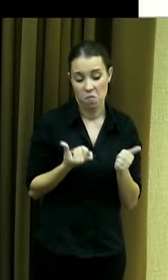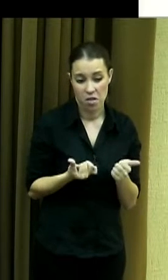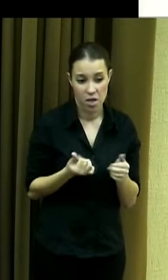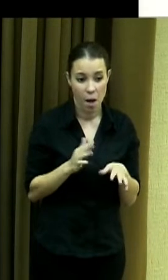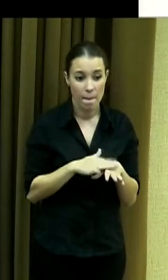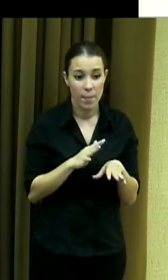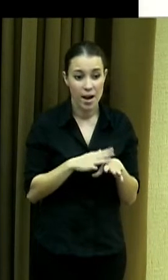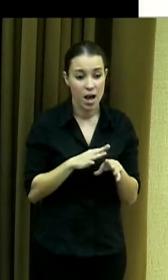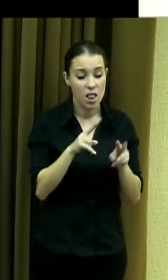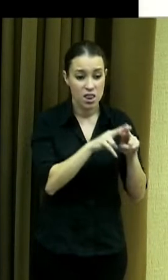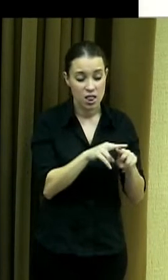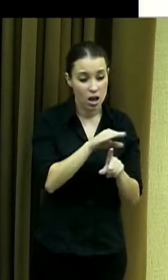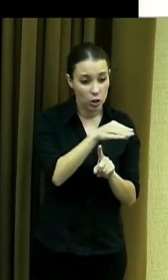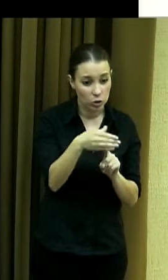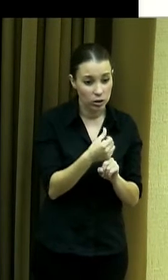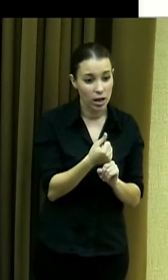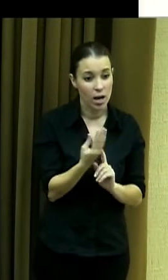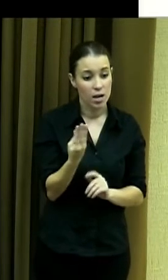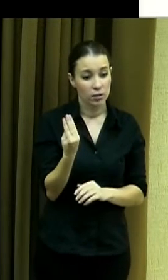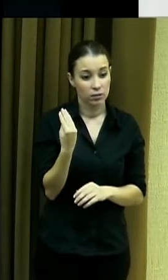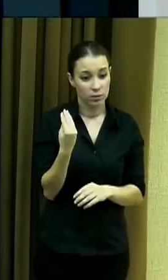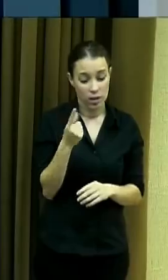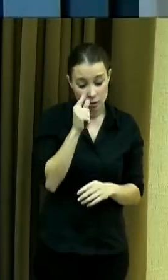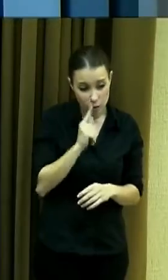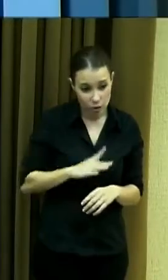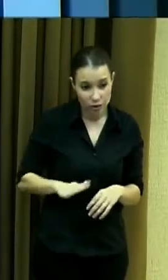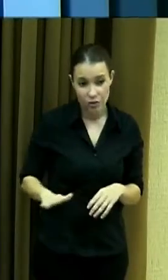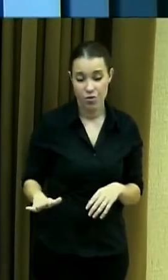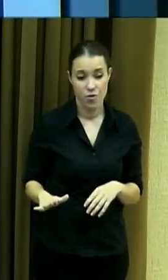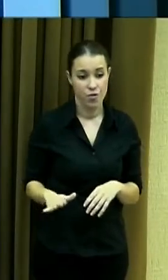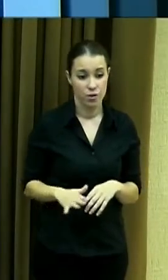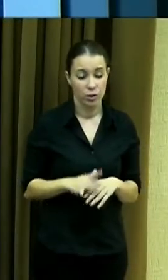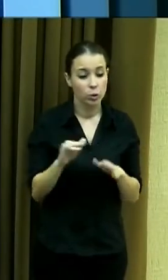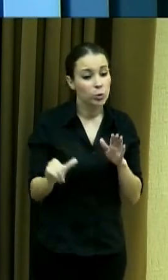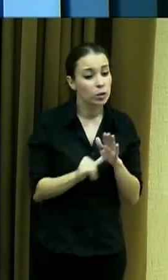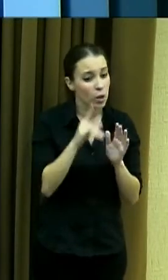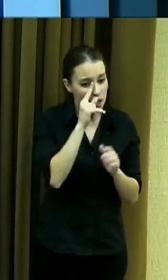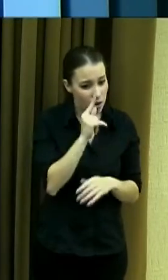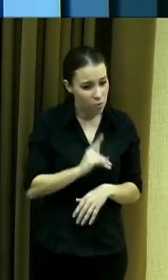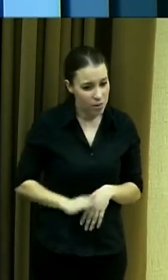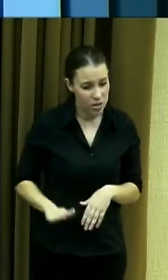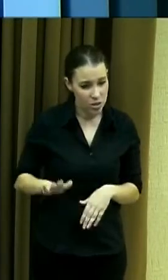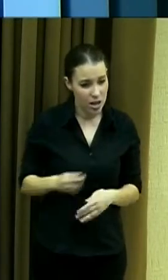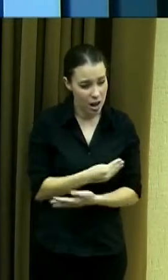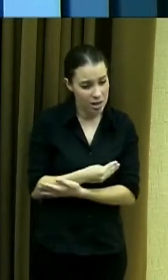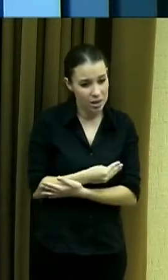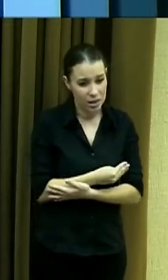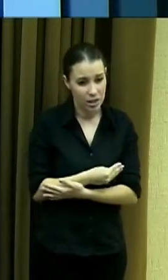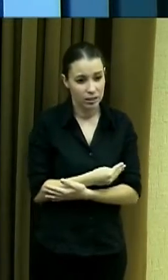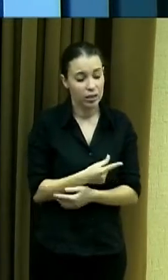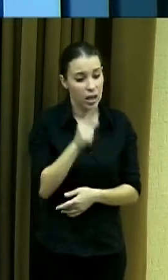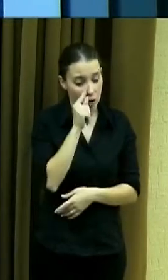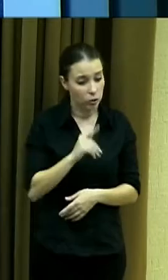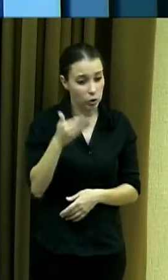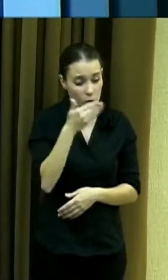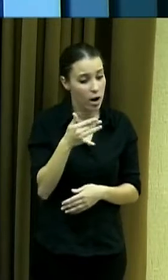o para diagnosticar a estos pequeños, sobre todo a los niños más pequeños, a los lactantes y también a los niños escolares